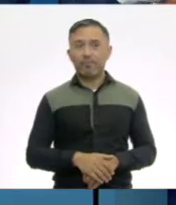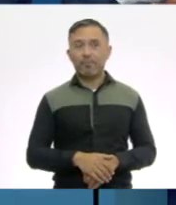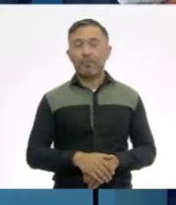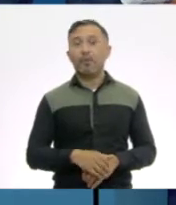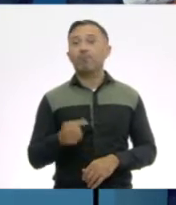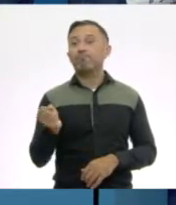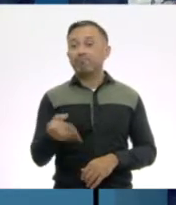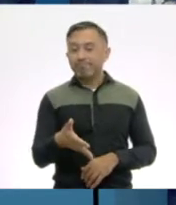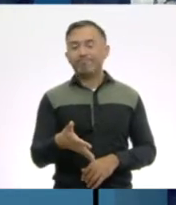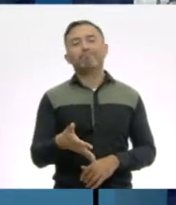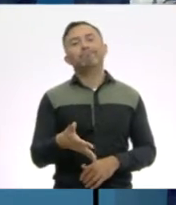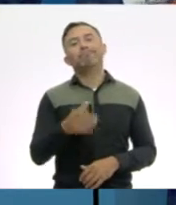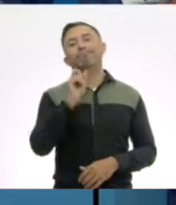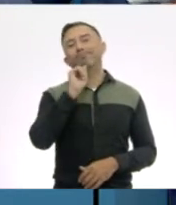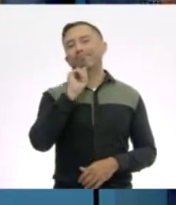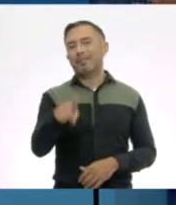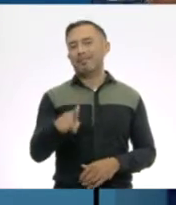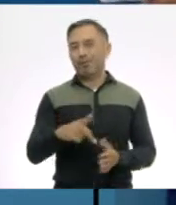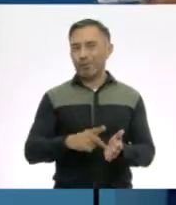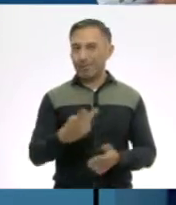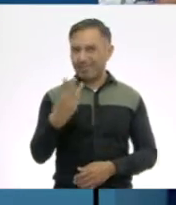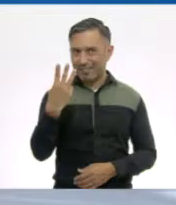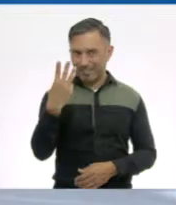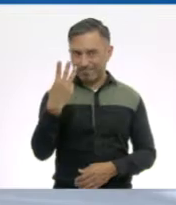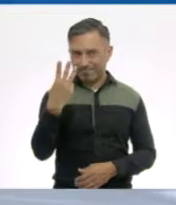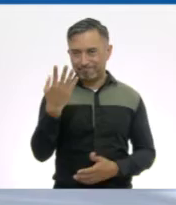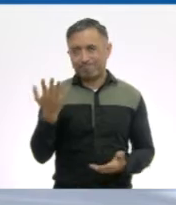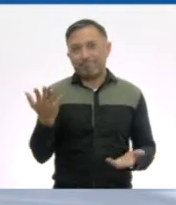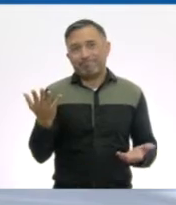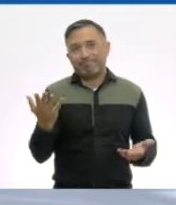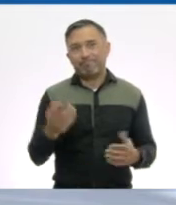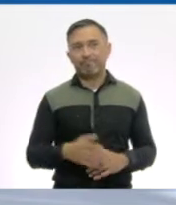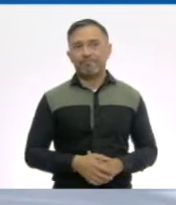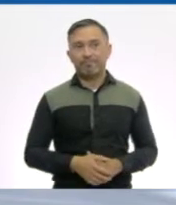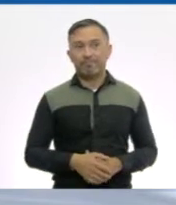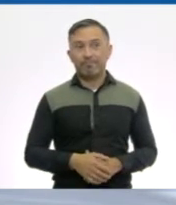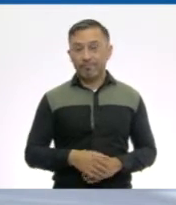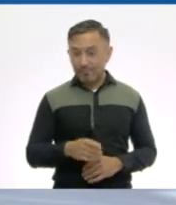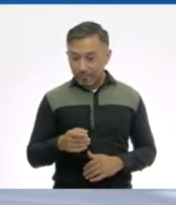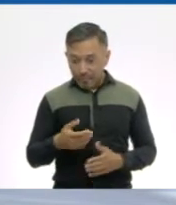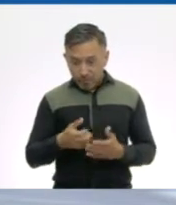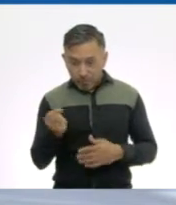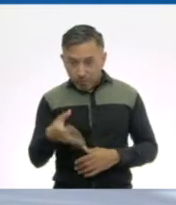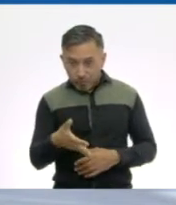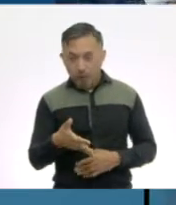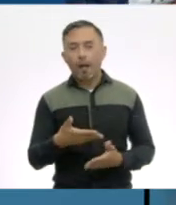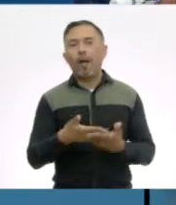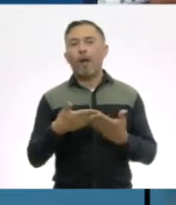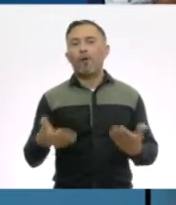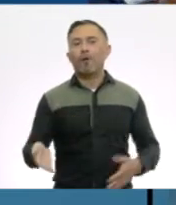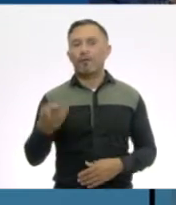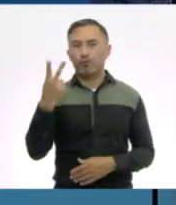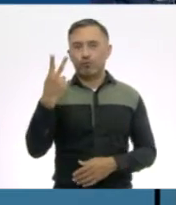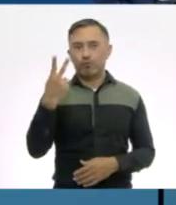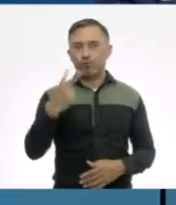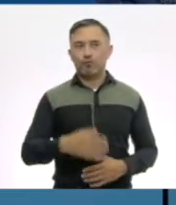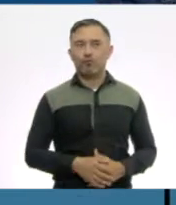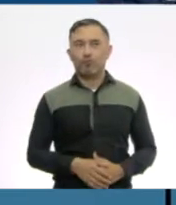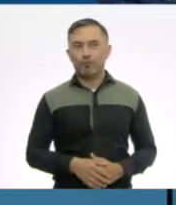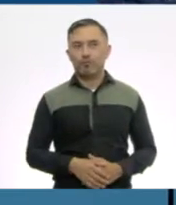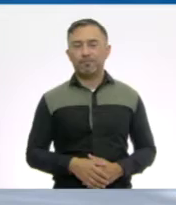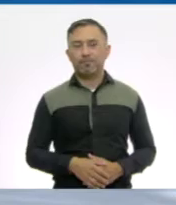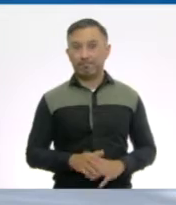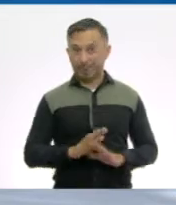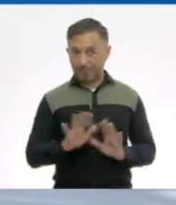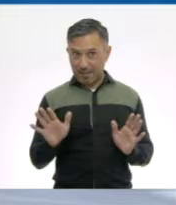¿eh? Otro 3. Yo no sé qué hago con esto, hombre. Y ahora un 2. Ya lo tienen